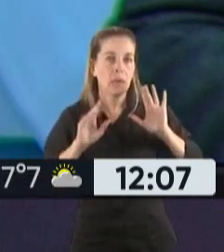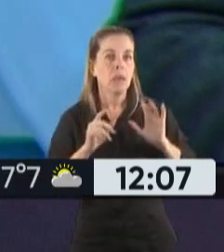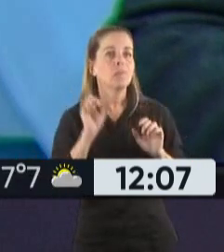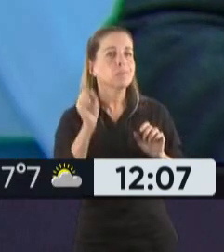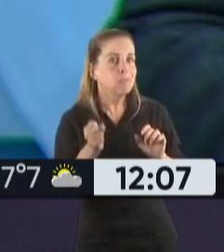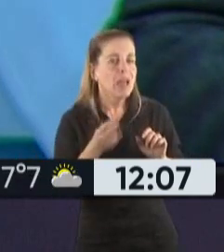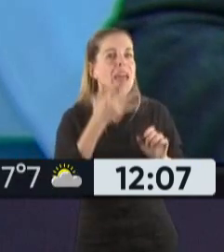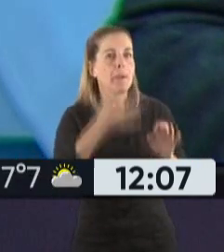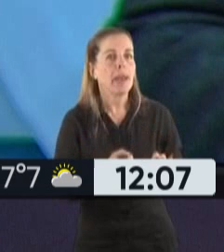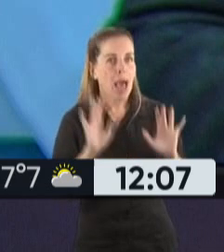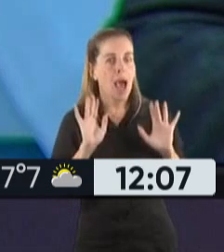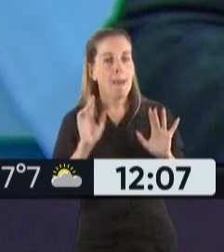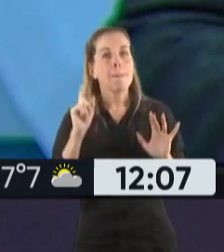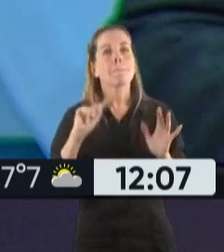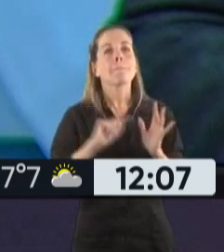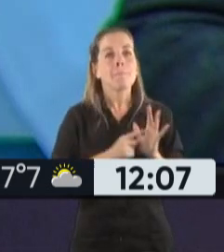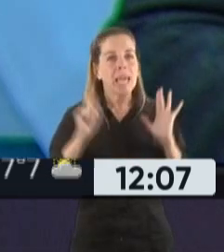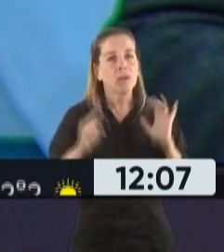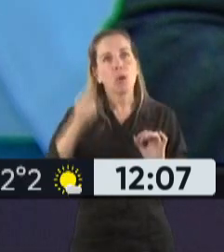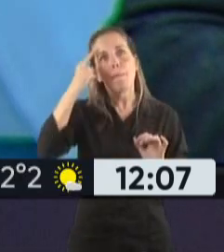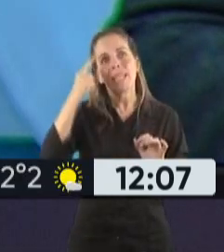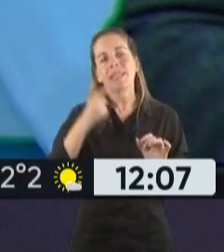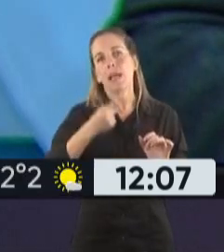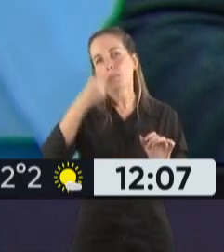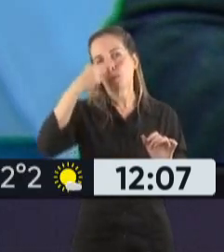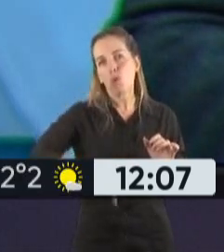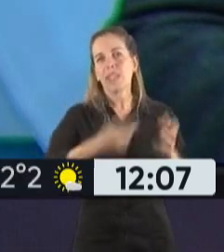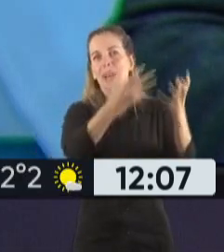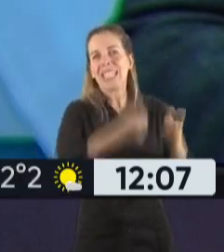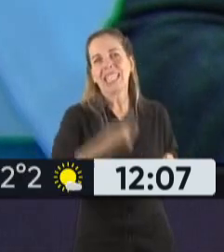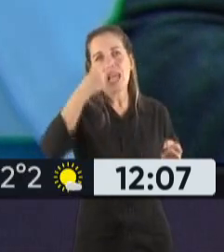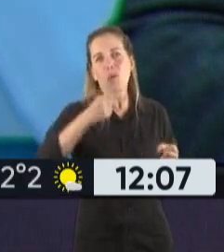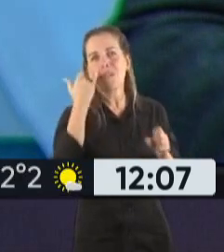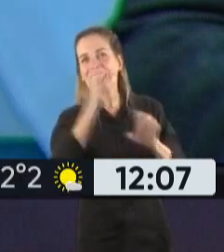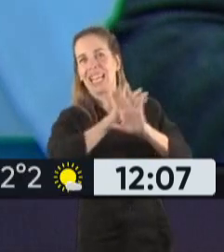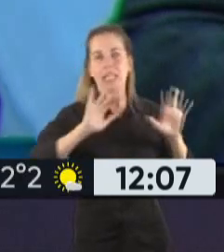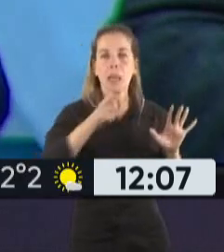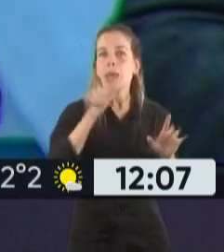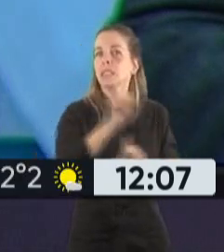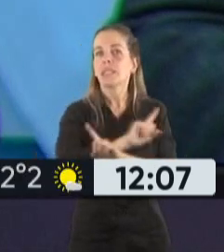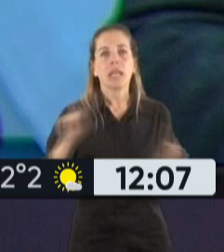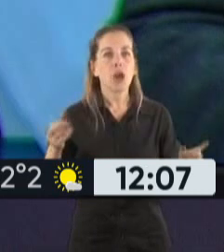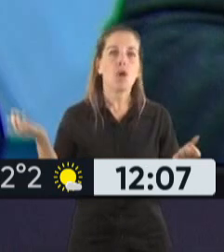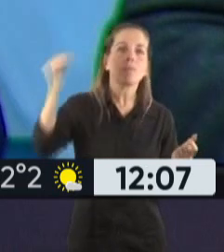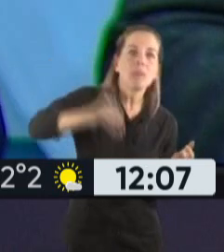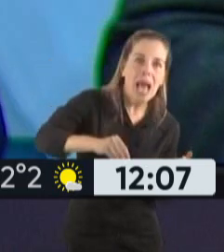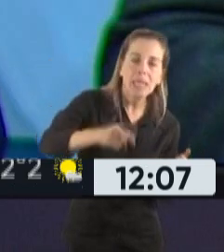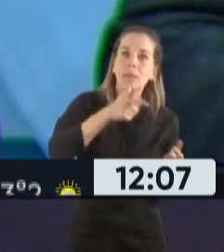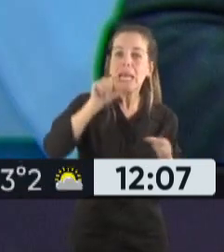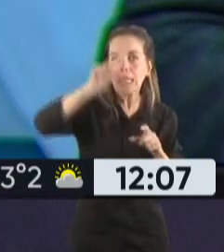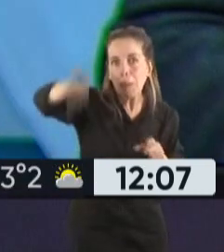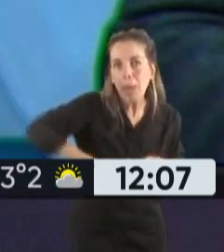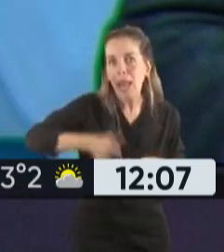tampoco esperaba. Yo dije, bueno, la sequía será la última. Bueno, parece ser que no, parece que además tenemos el riesgo de que nos sobre agua